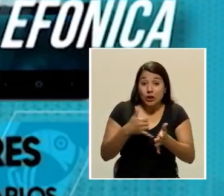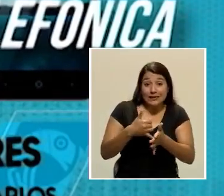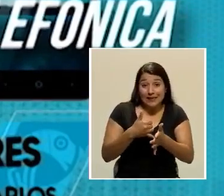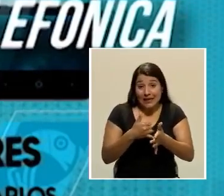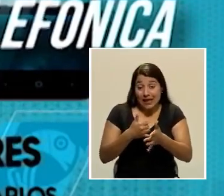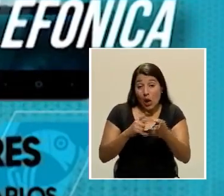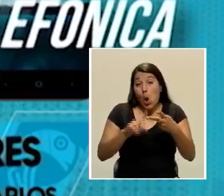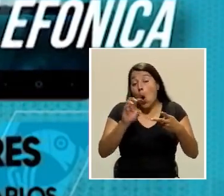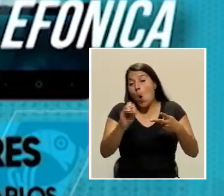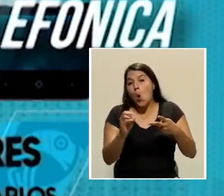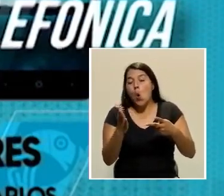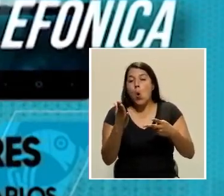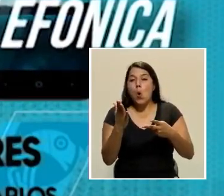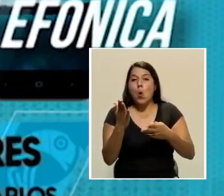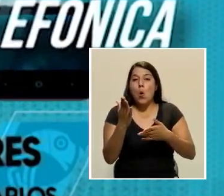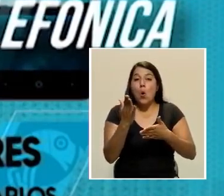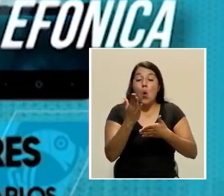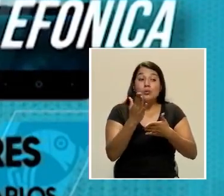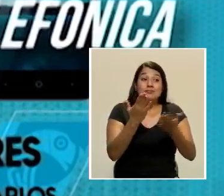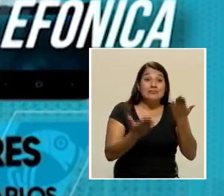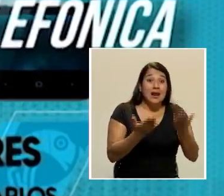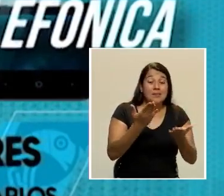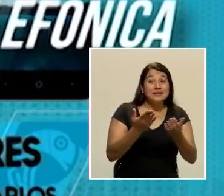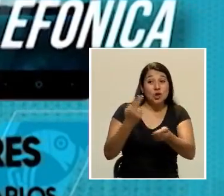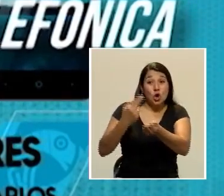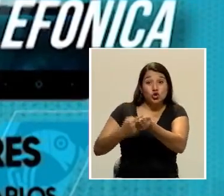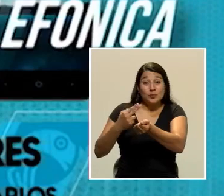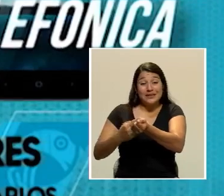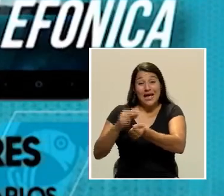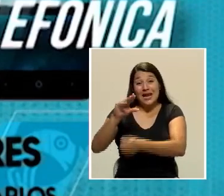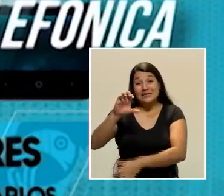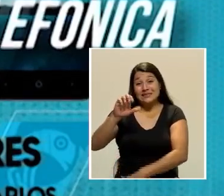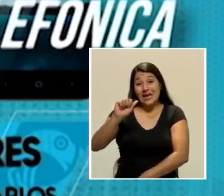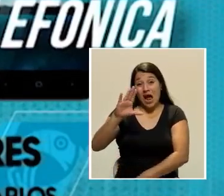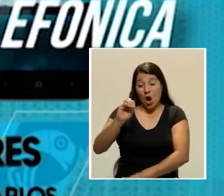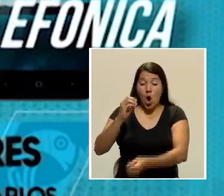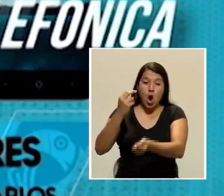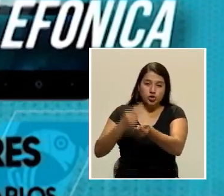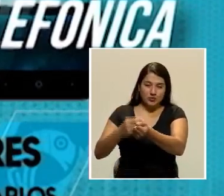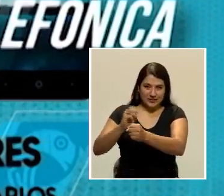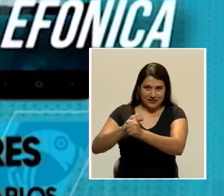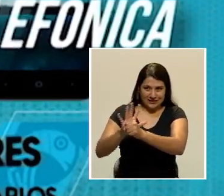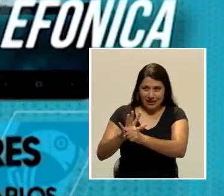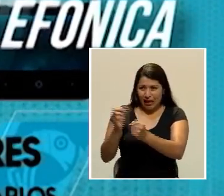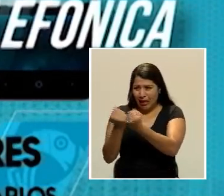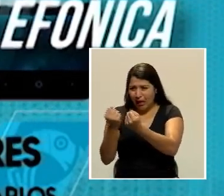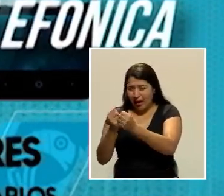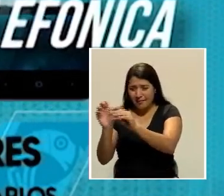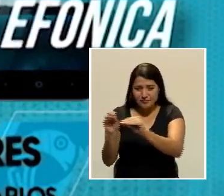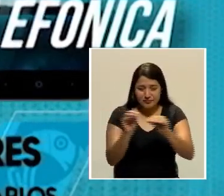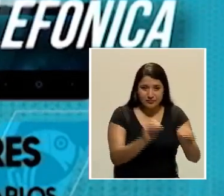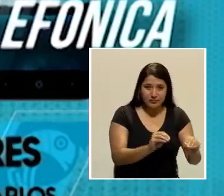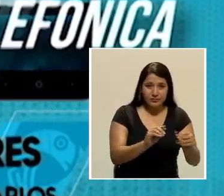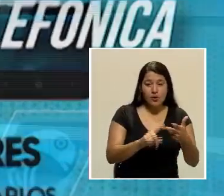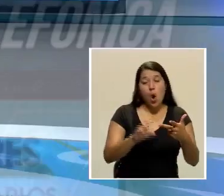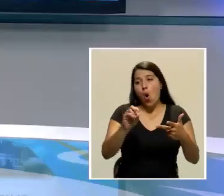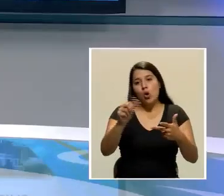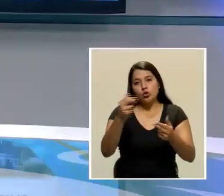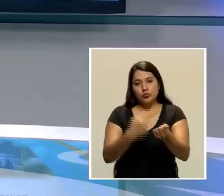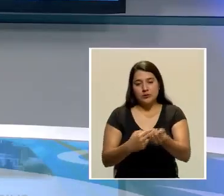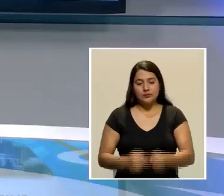COVID-19. Con este grupo de ventiladores, el centro de salud ajusta 22 unidades y la adquisición permite estar preparados de manera